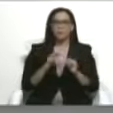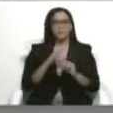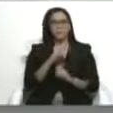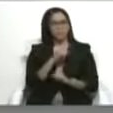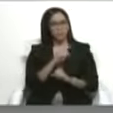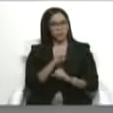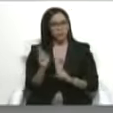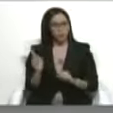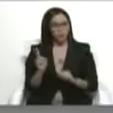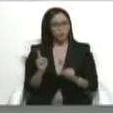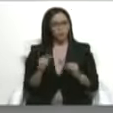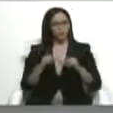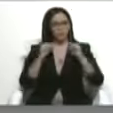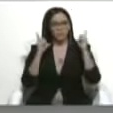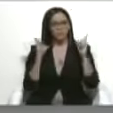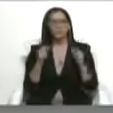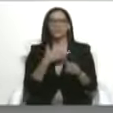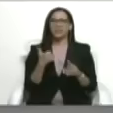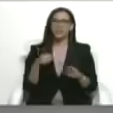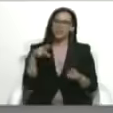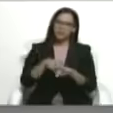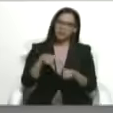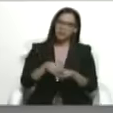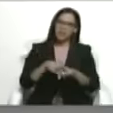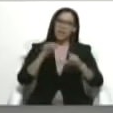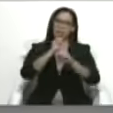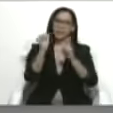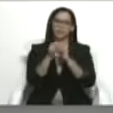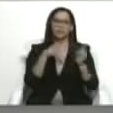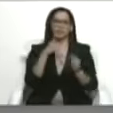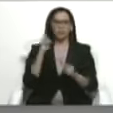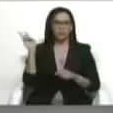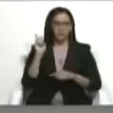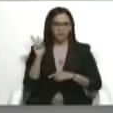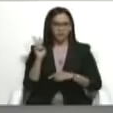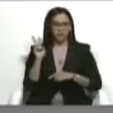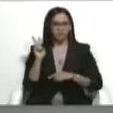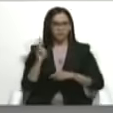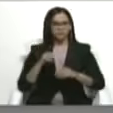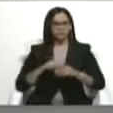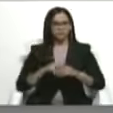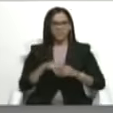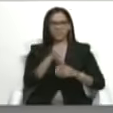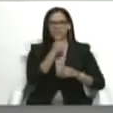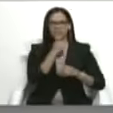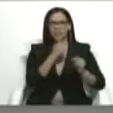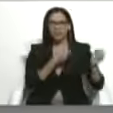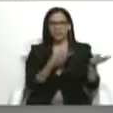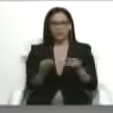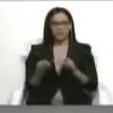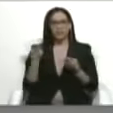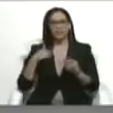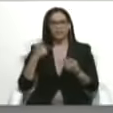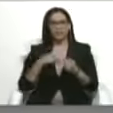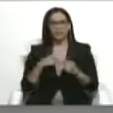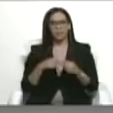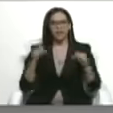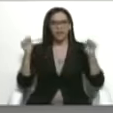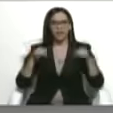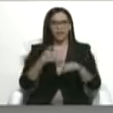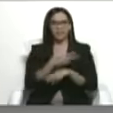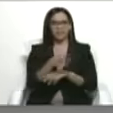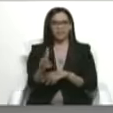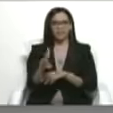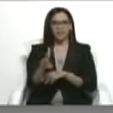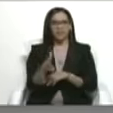sorpresivo, por tratar de perturbar el ambiente político en Venezuela. ¿Quién es el invitado que tenemos en